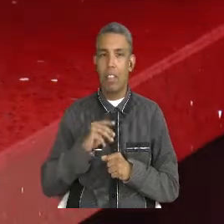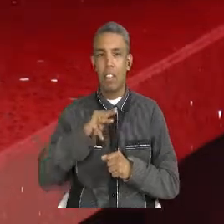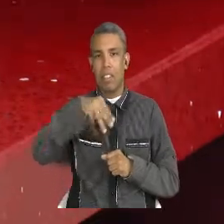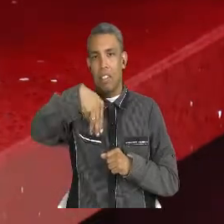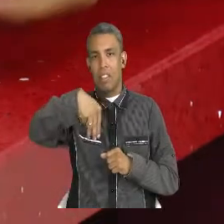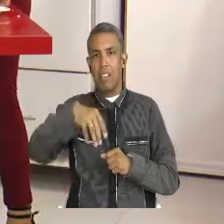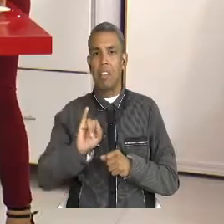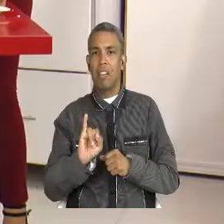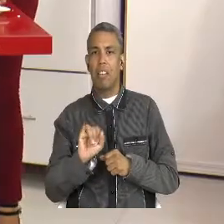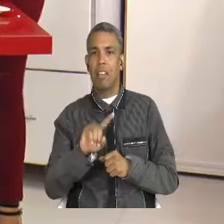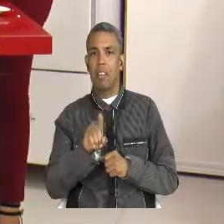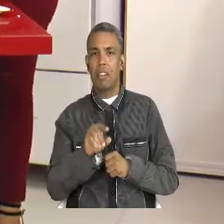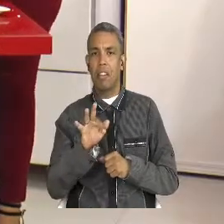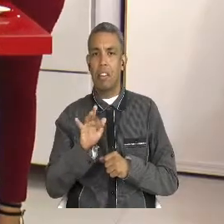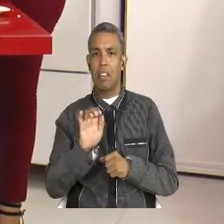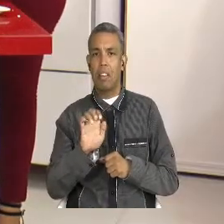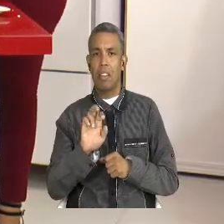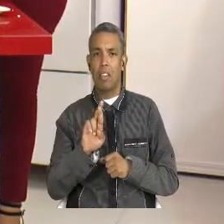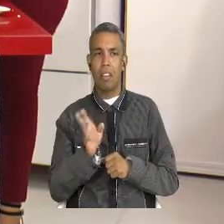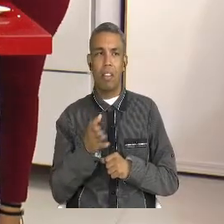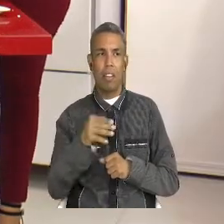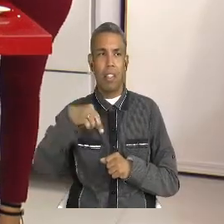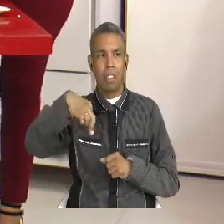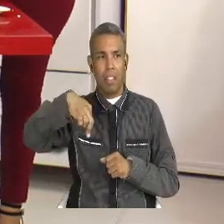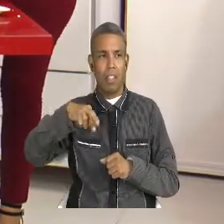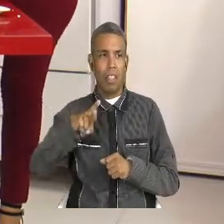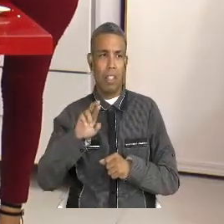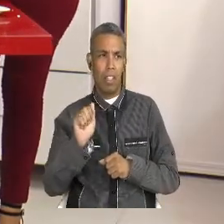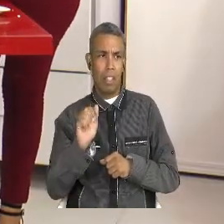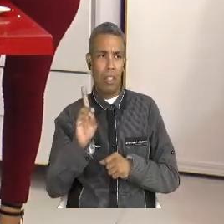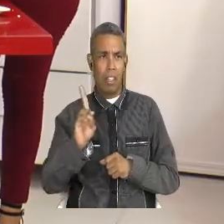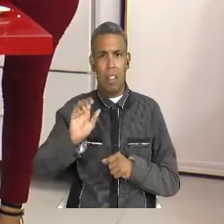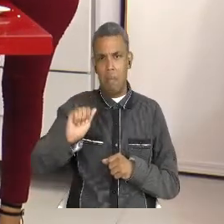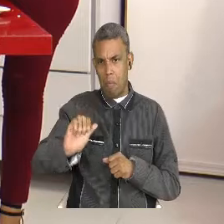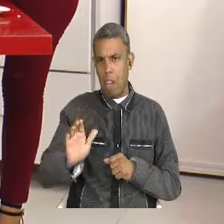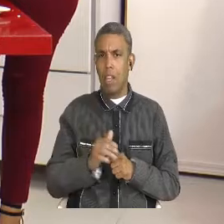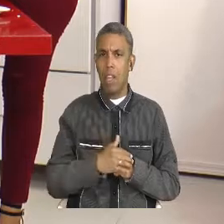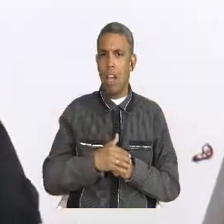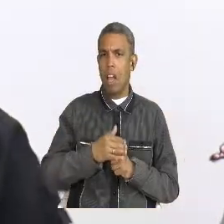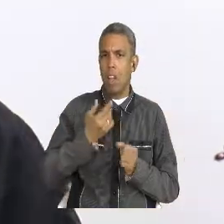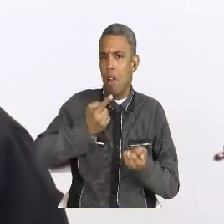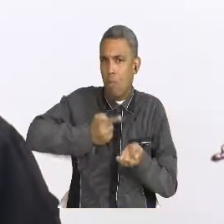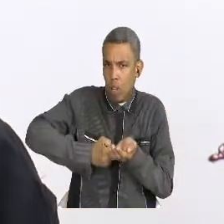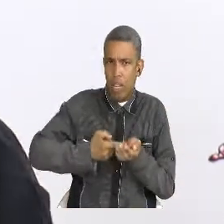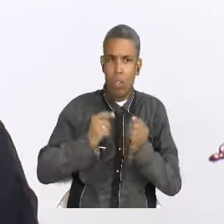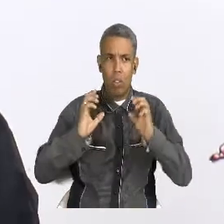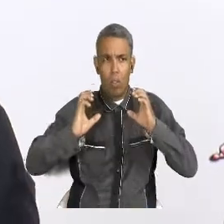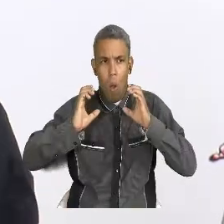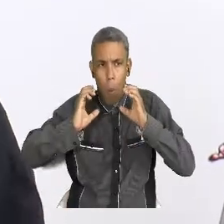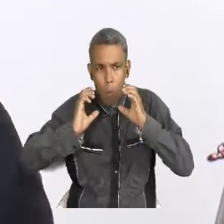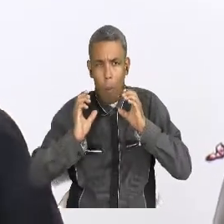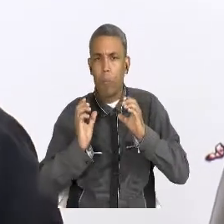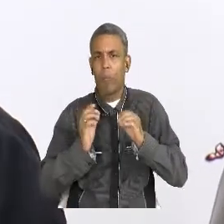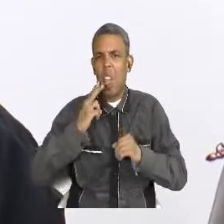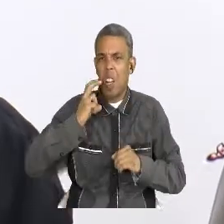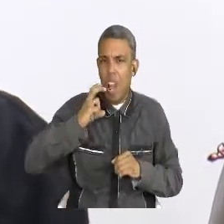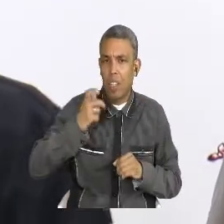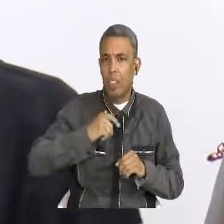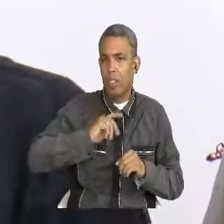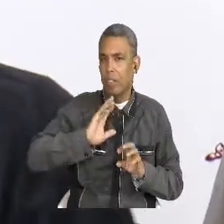El Mr. Prada ubicado en el Parque de la Vida. Ahí pueden encontrar toda la variedad en comidas rápidas, lo que es perros, hamburguesas, picadas. Tenemos unos